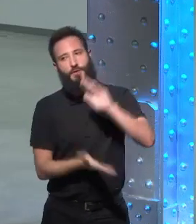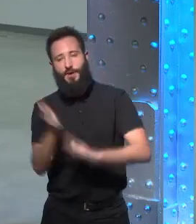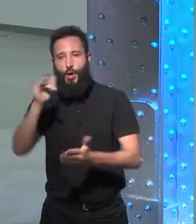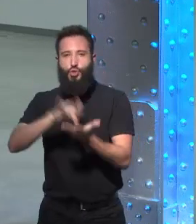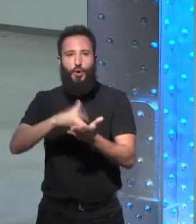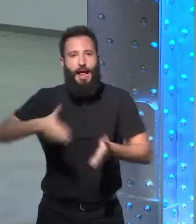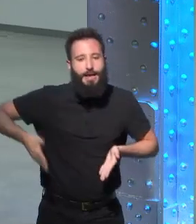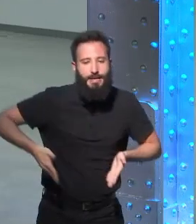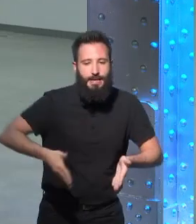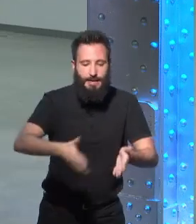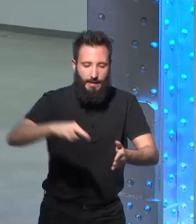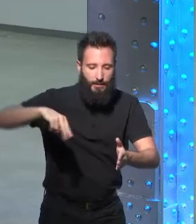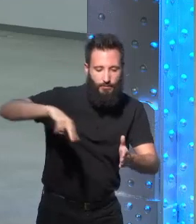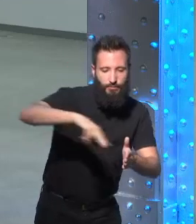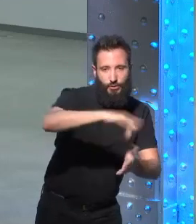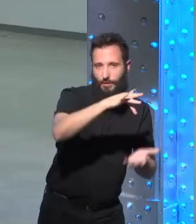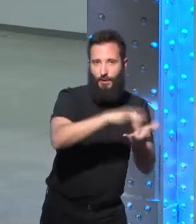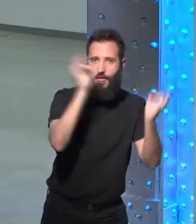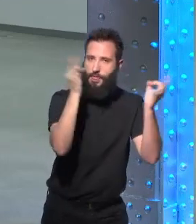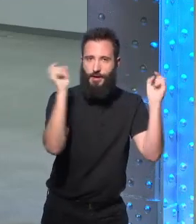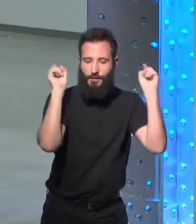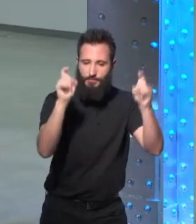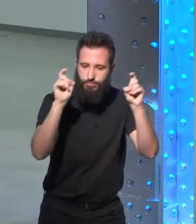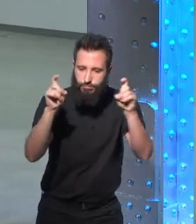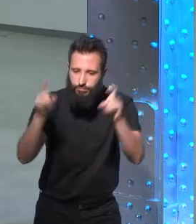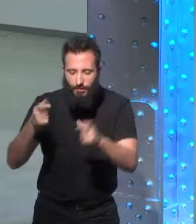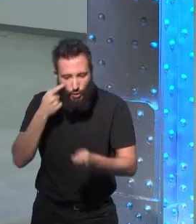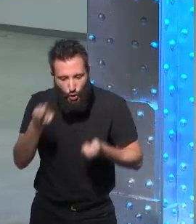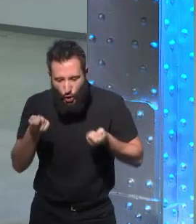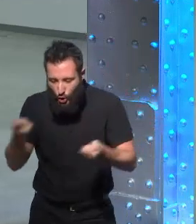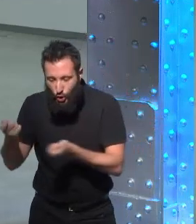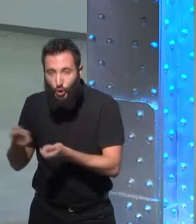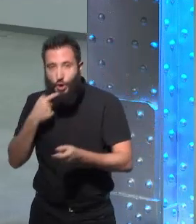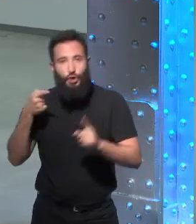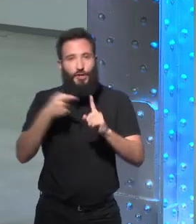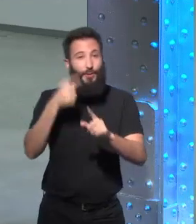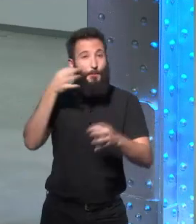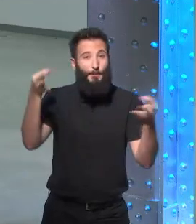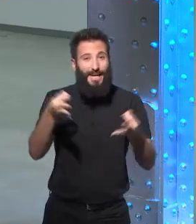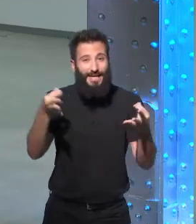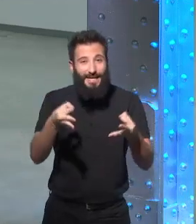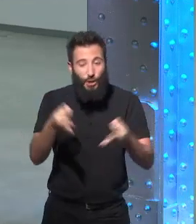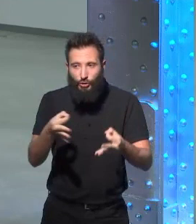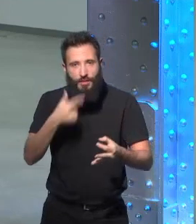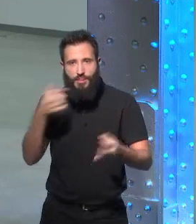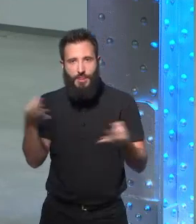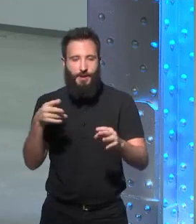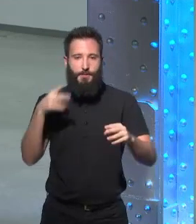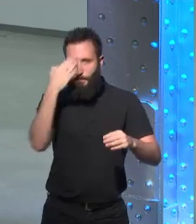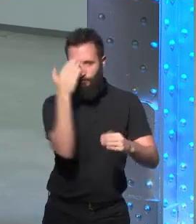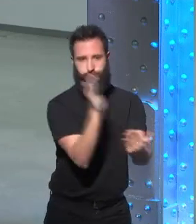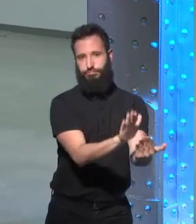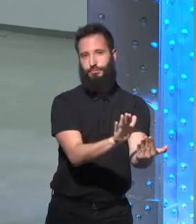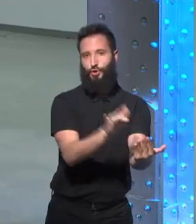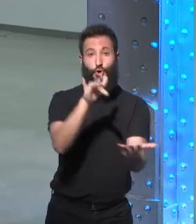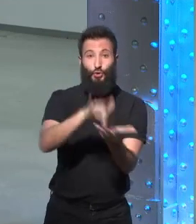la carretera, y enseñarles y conducirles para que esos peligros que le amenacen pues puedan afrontarlos. Pero